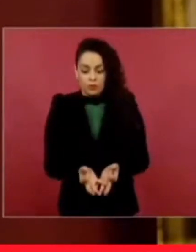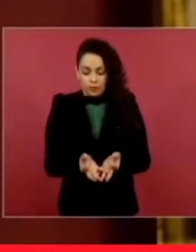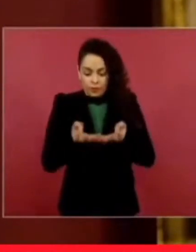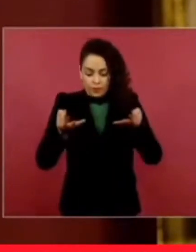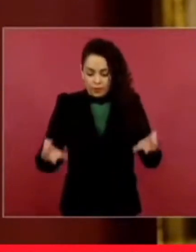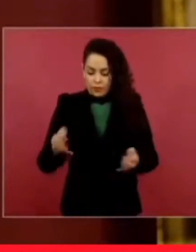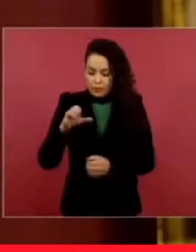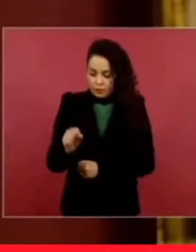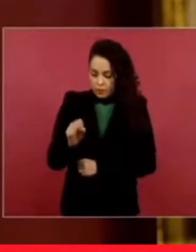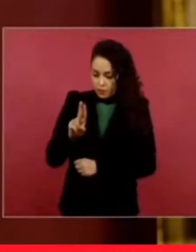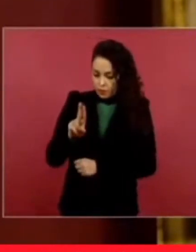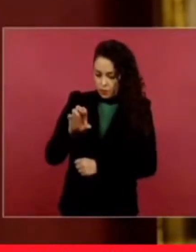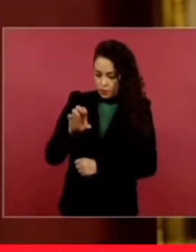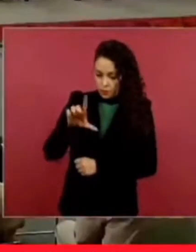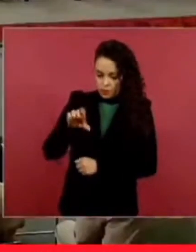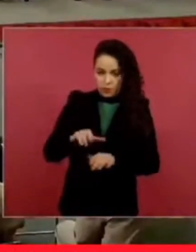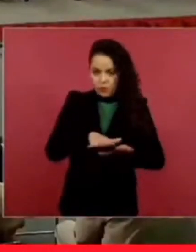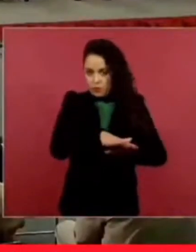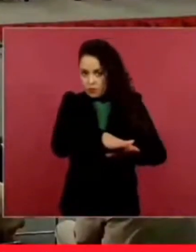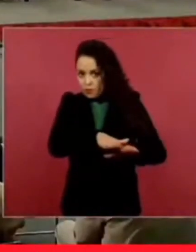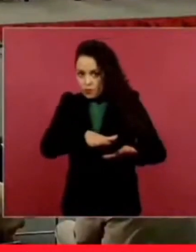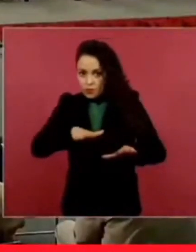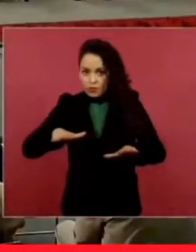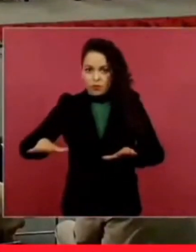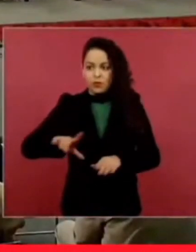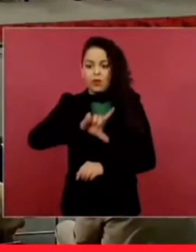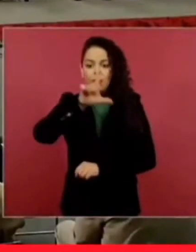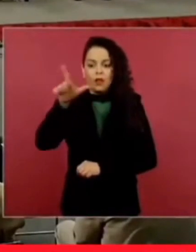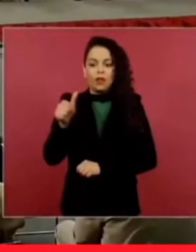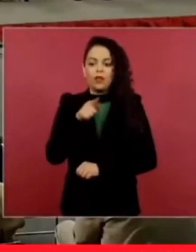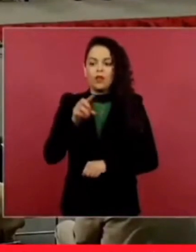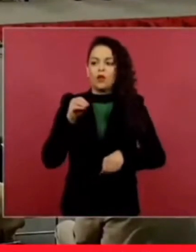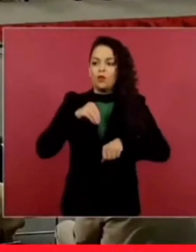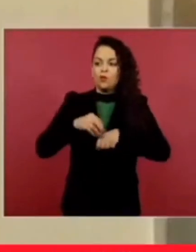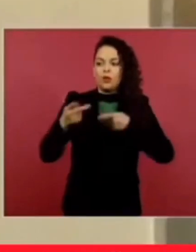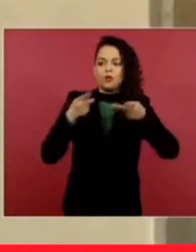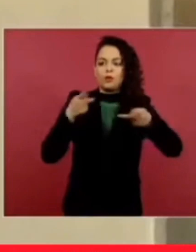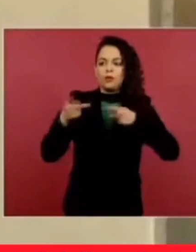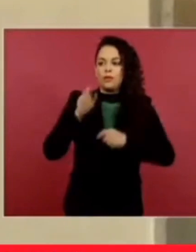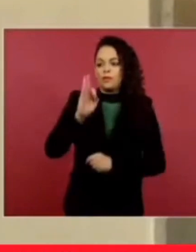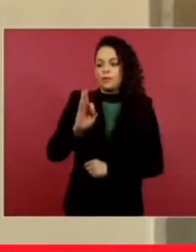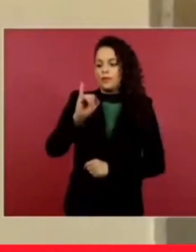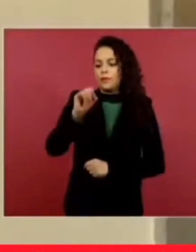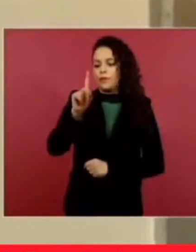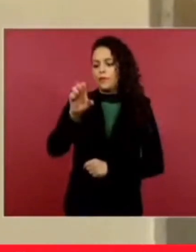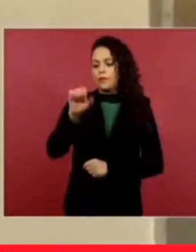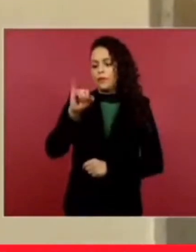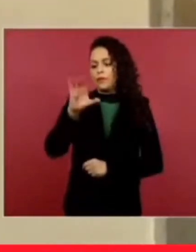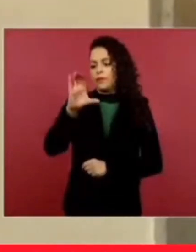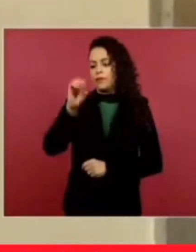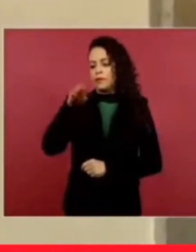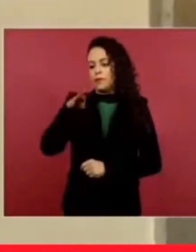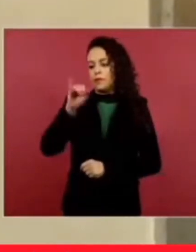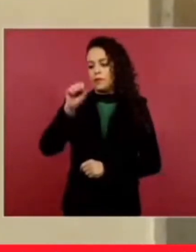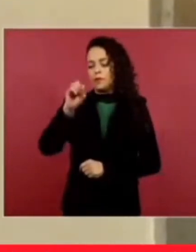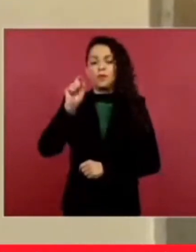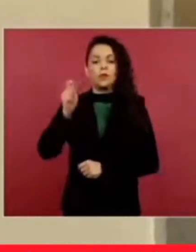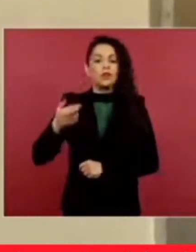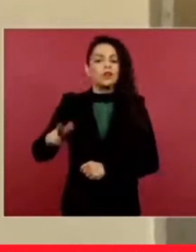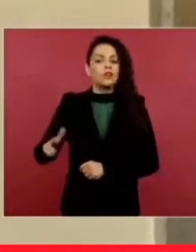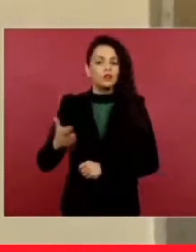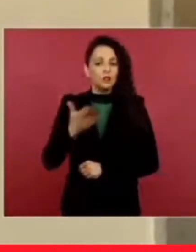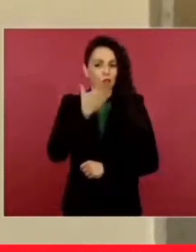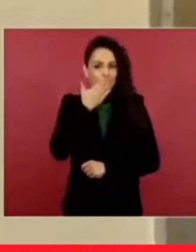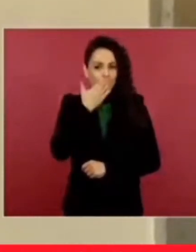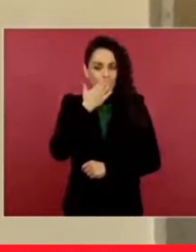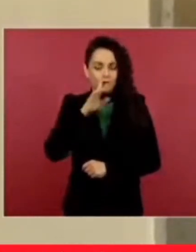Después, que tienen que constituir un fideicomiso, el famoso fideicomiso Río Sonora, y la tercer acuerdo, que es